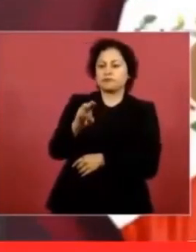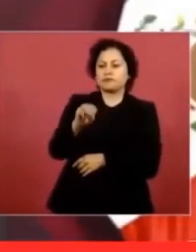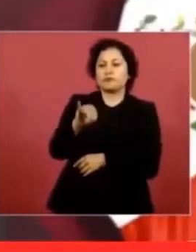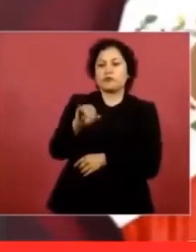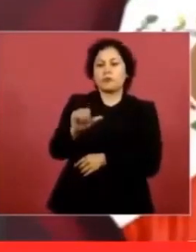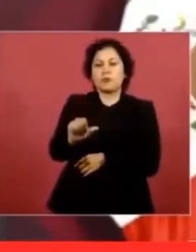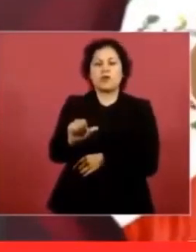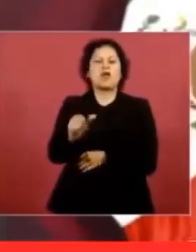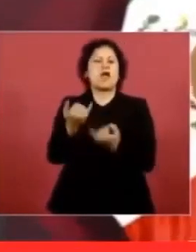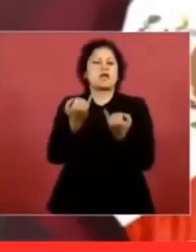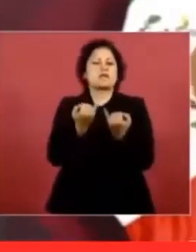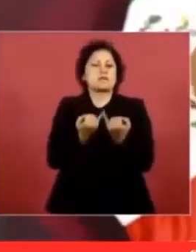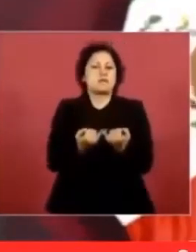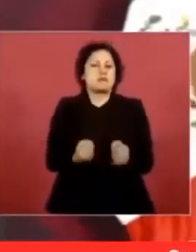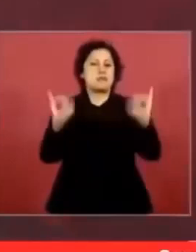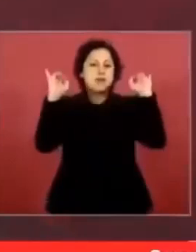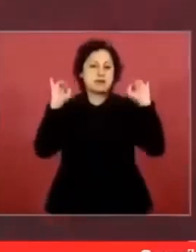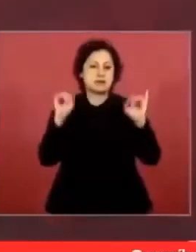todo un discurso